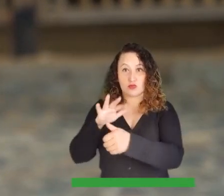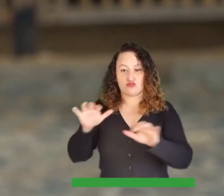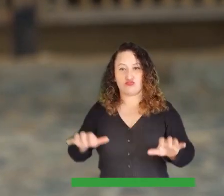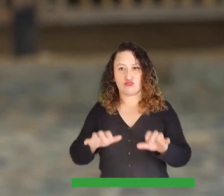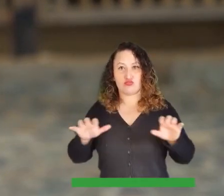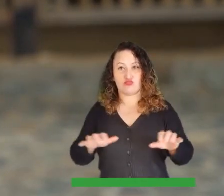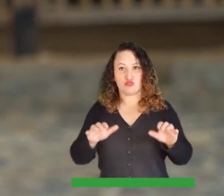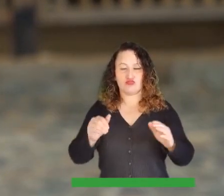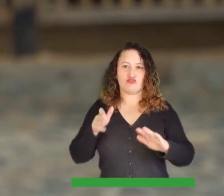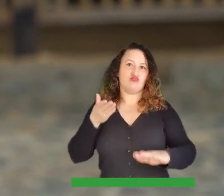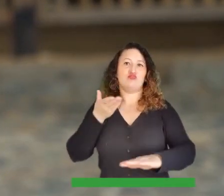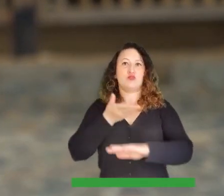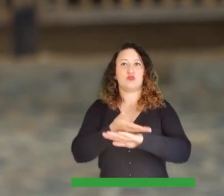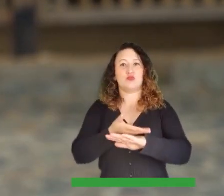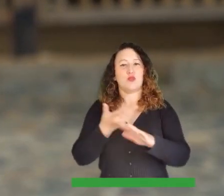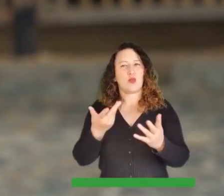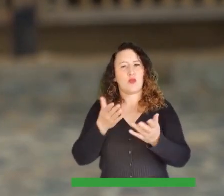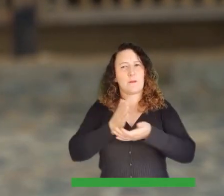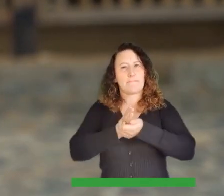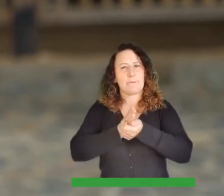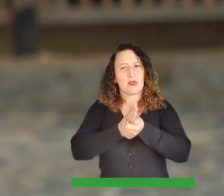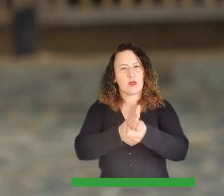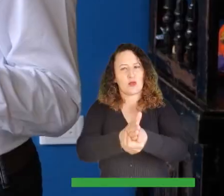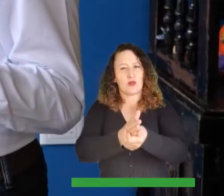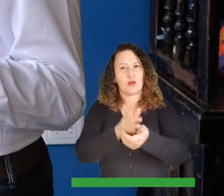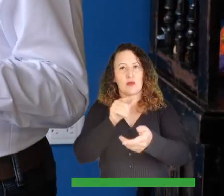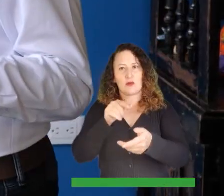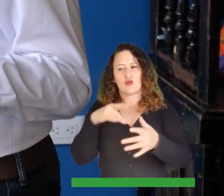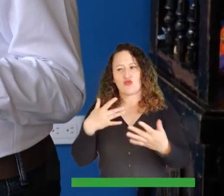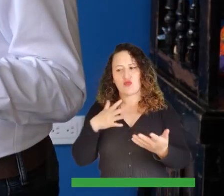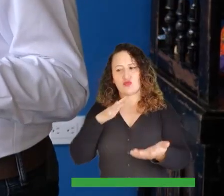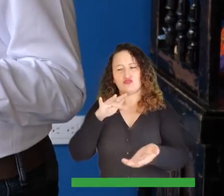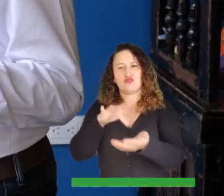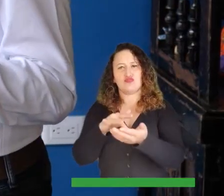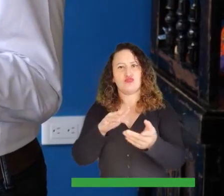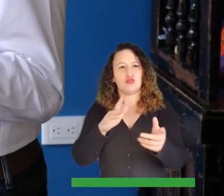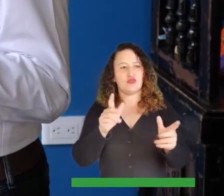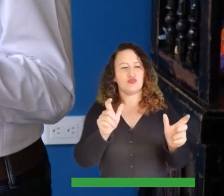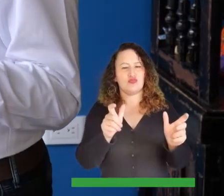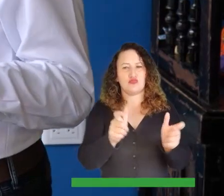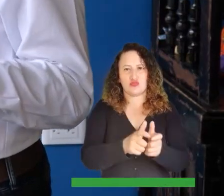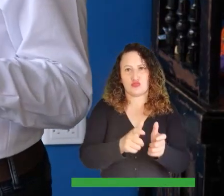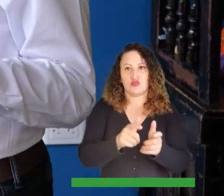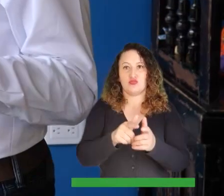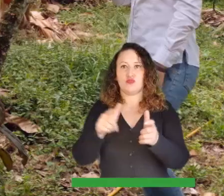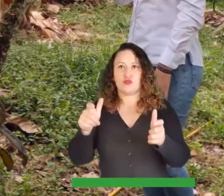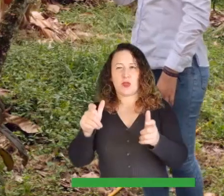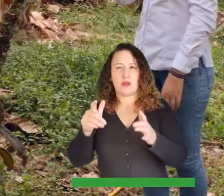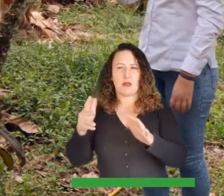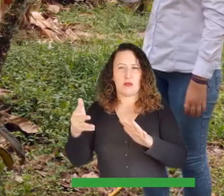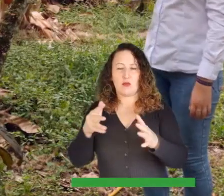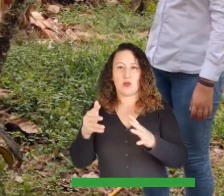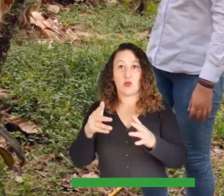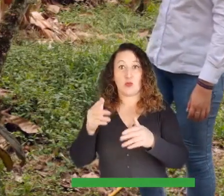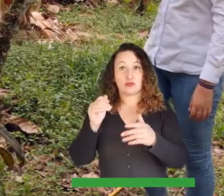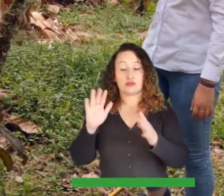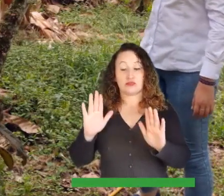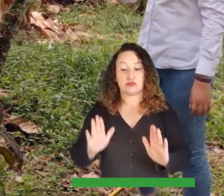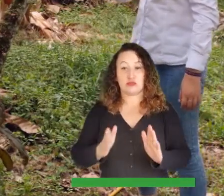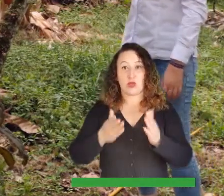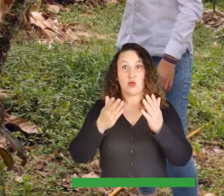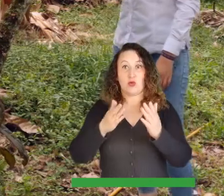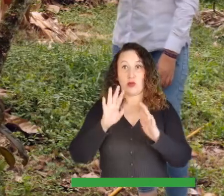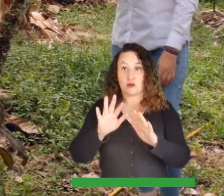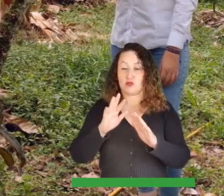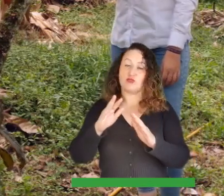actividades que tenemos planteadas sobre la metodología de cómo llegarle al pequeño y al mediano productor para mejorar las condiciones